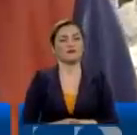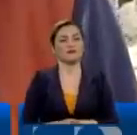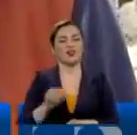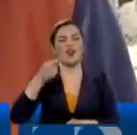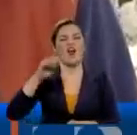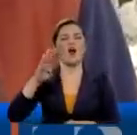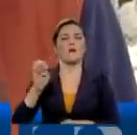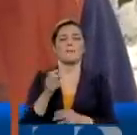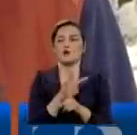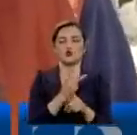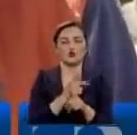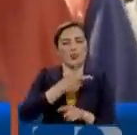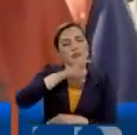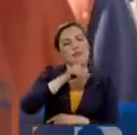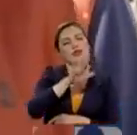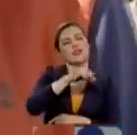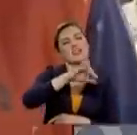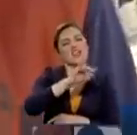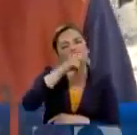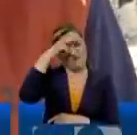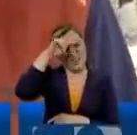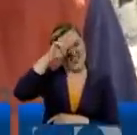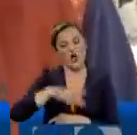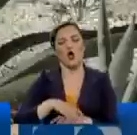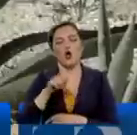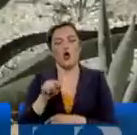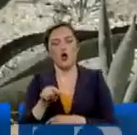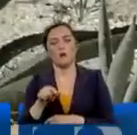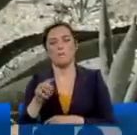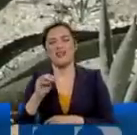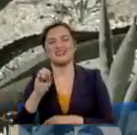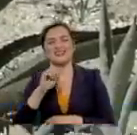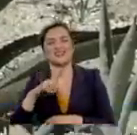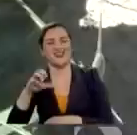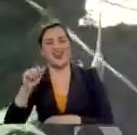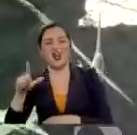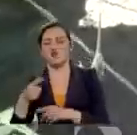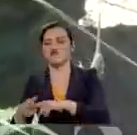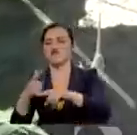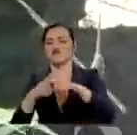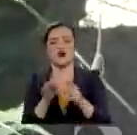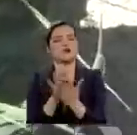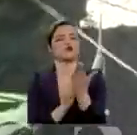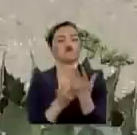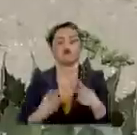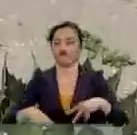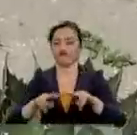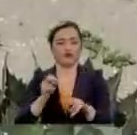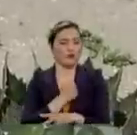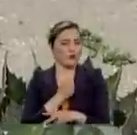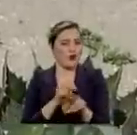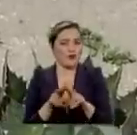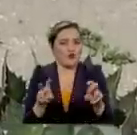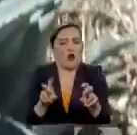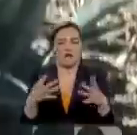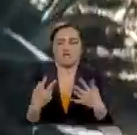Agaves con los que se produce el tequila, el mezcal, el chaguarmishki. El objetivo de este proyecto es revalorizar los recursos naturales